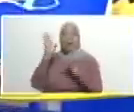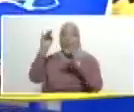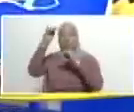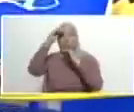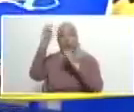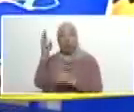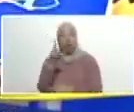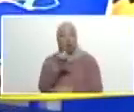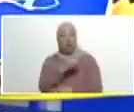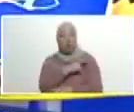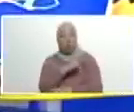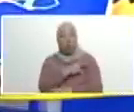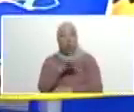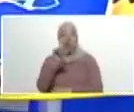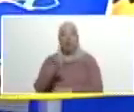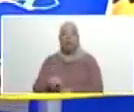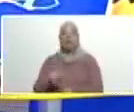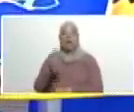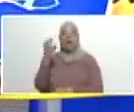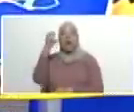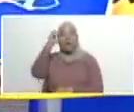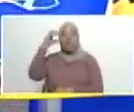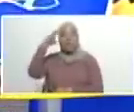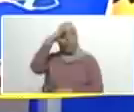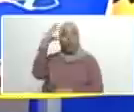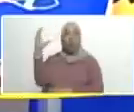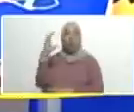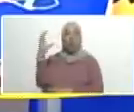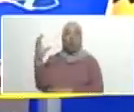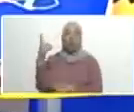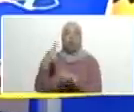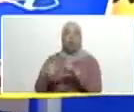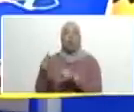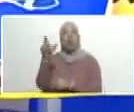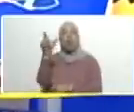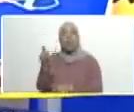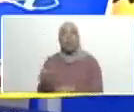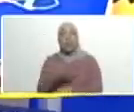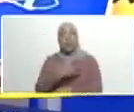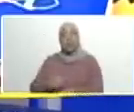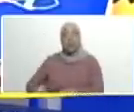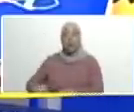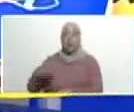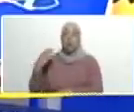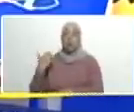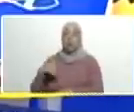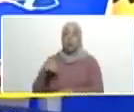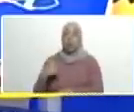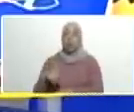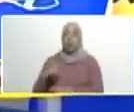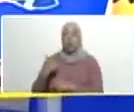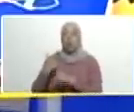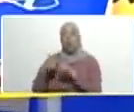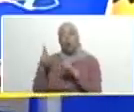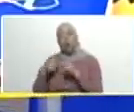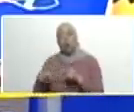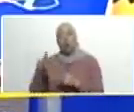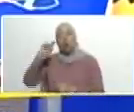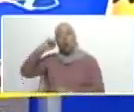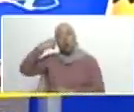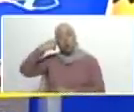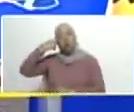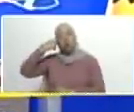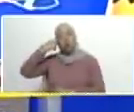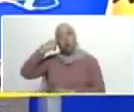a Petro, al presidente Ramaphosa, entre otros que recuerdo, a